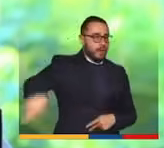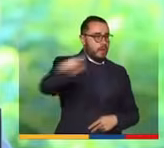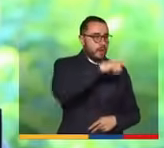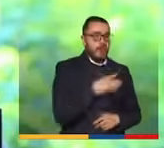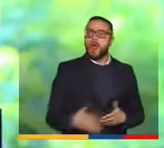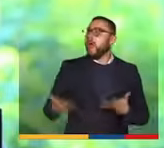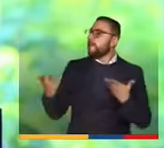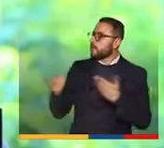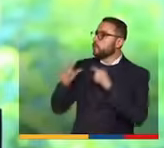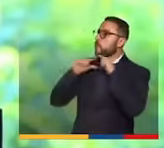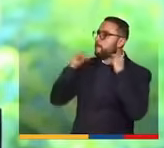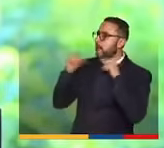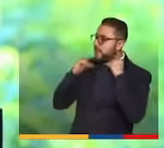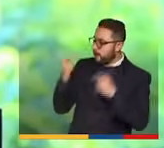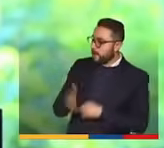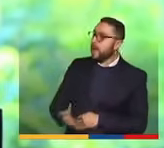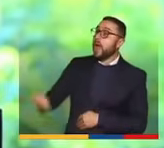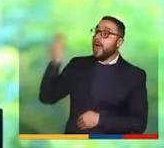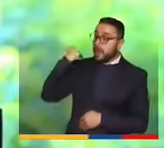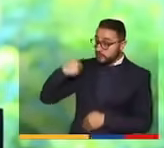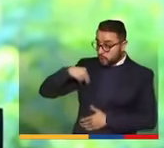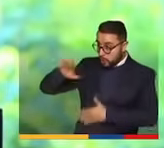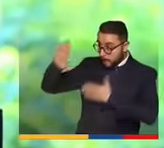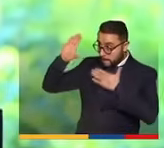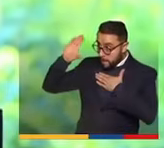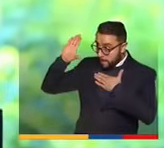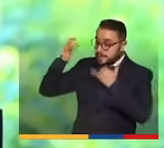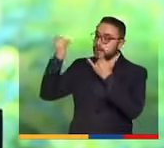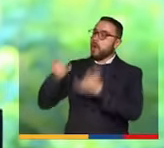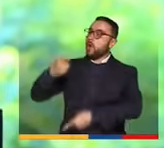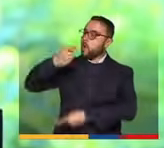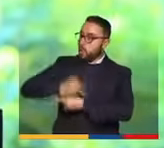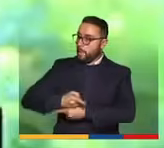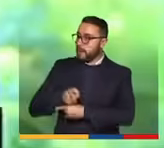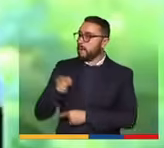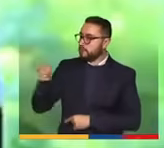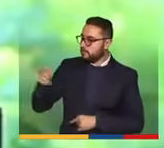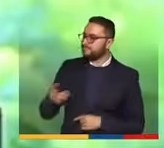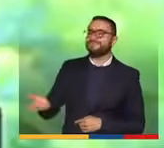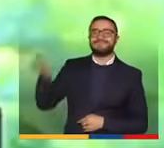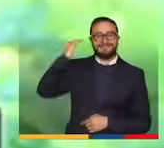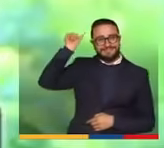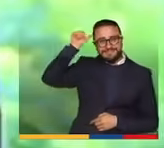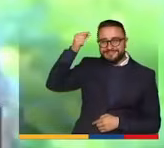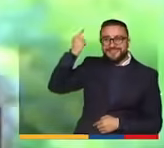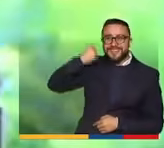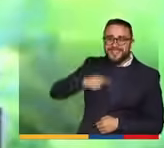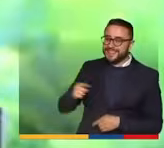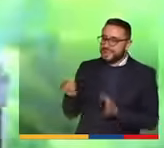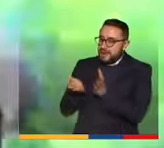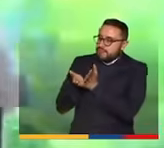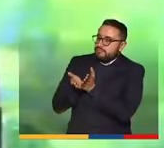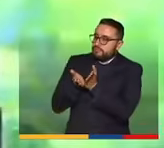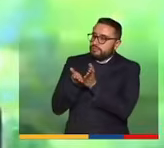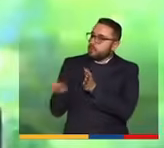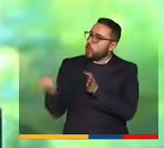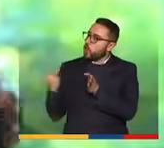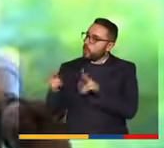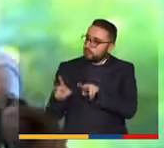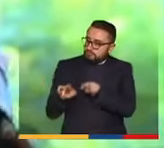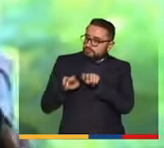padre, aquí le cumplo la promesa de aquel día en que en el ferry íbamos